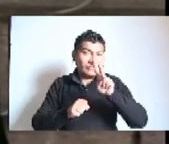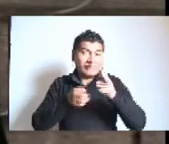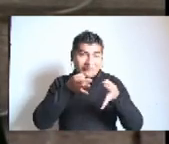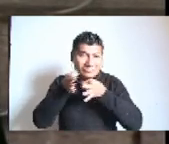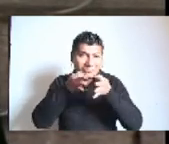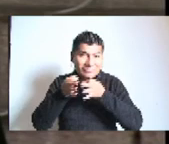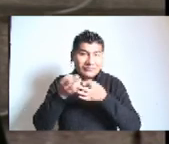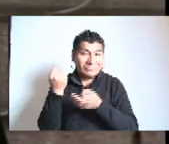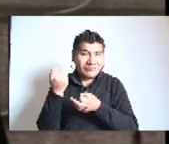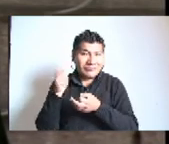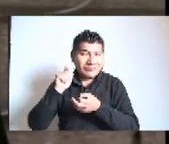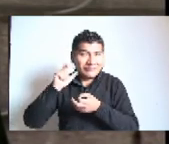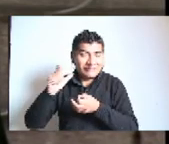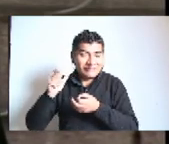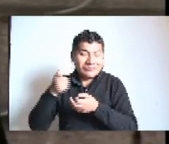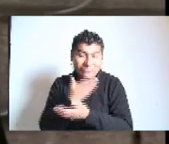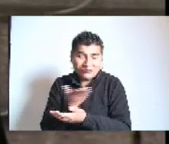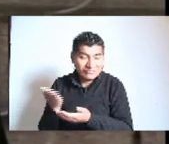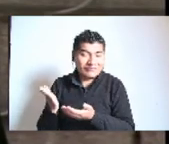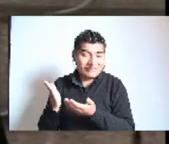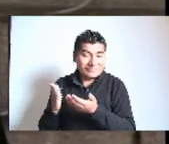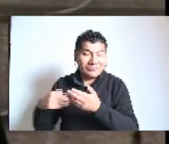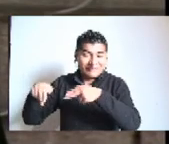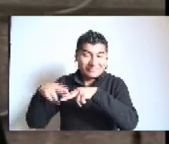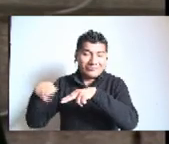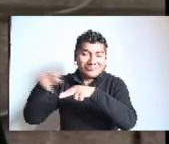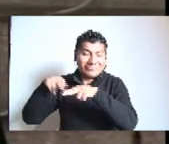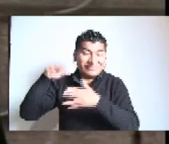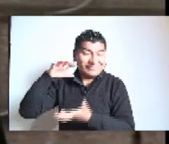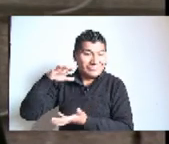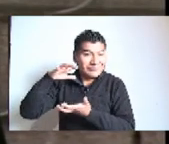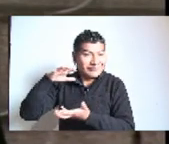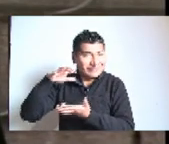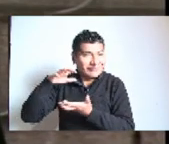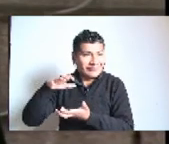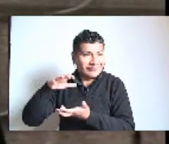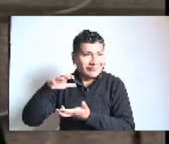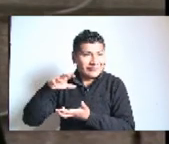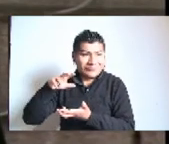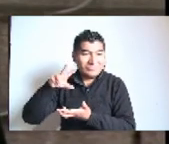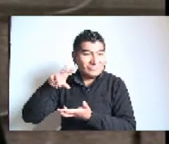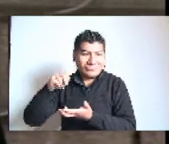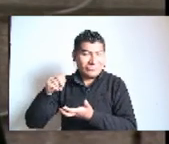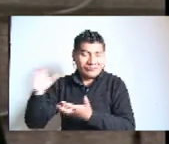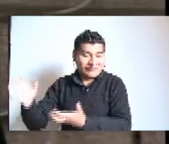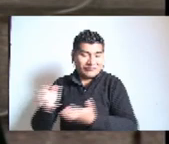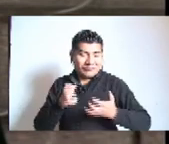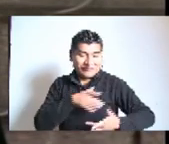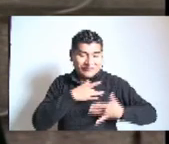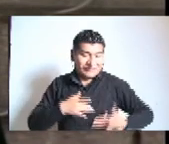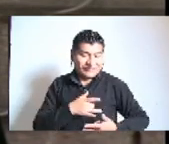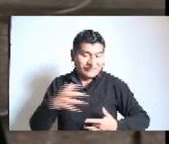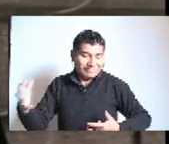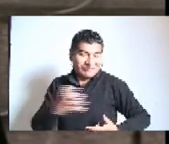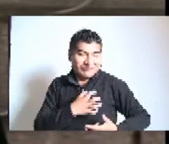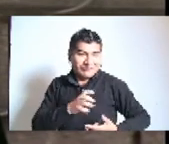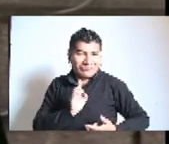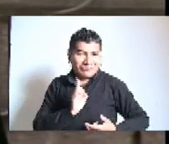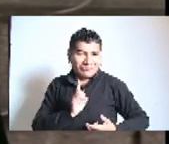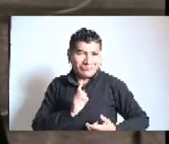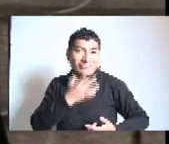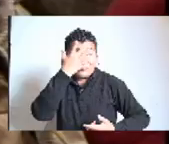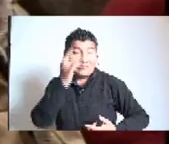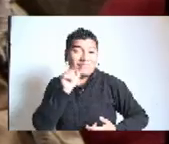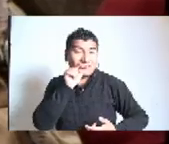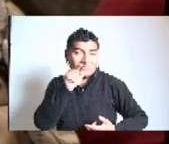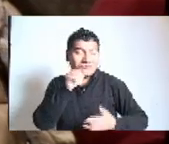las riquezas se aumentan, que no se apeguen a tu corazón. Porque